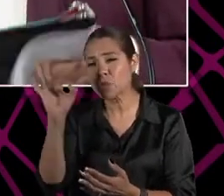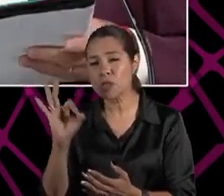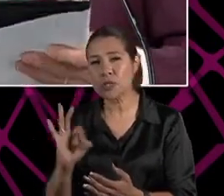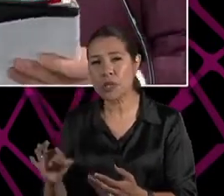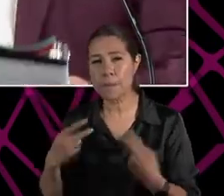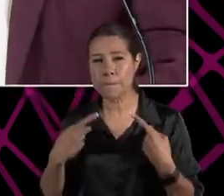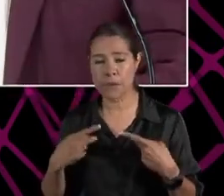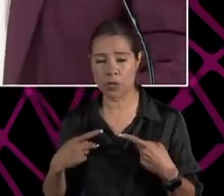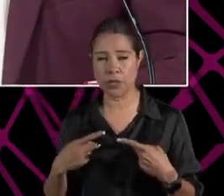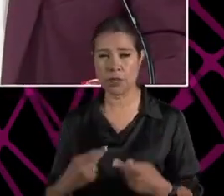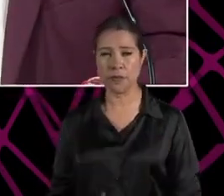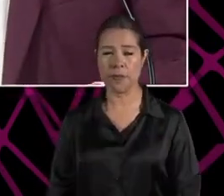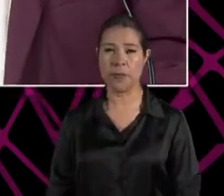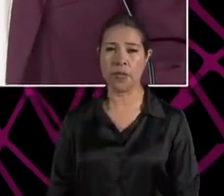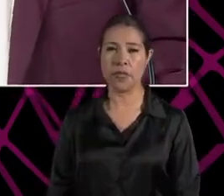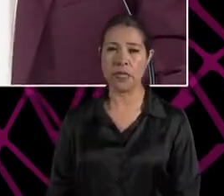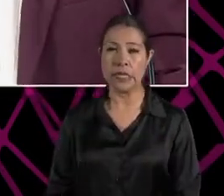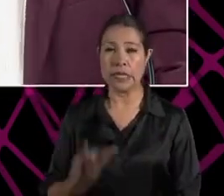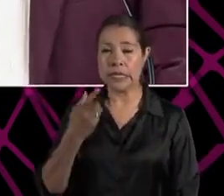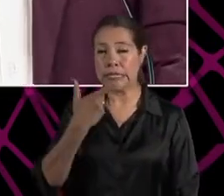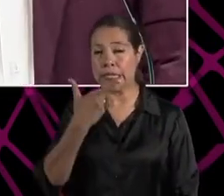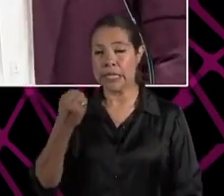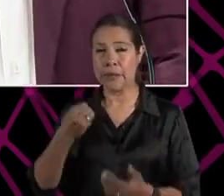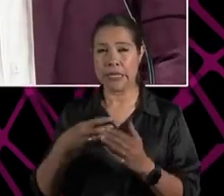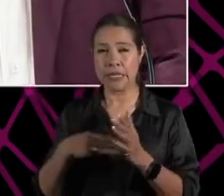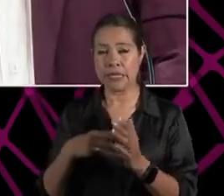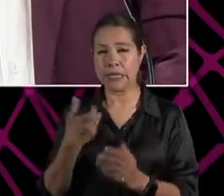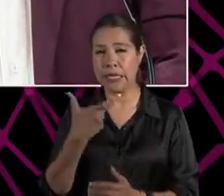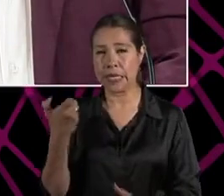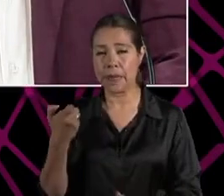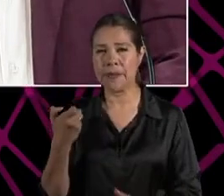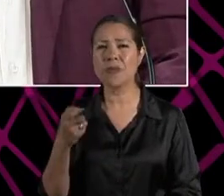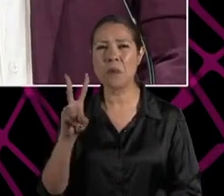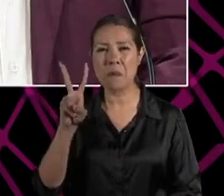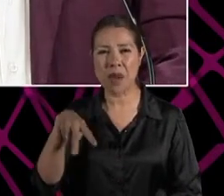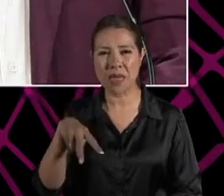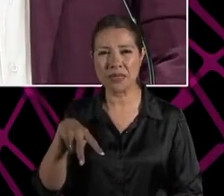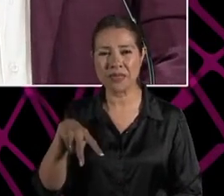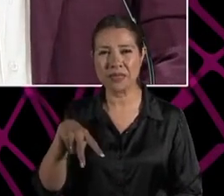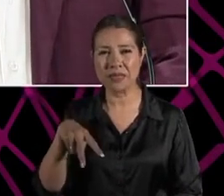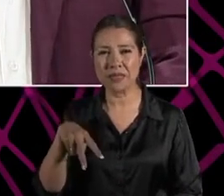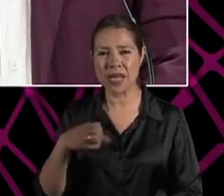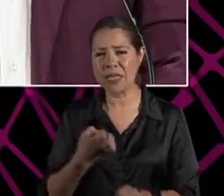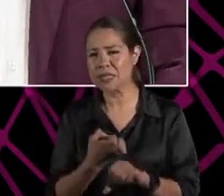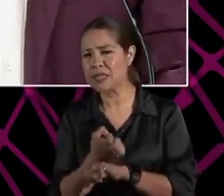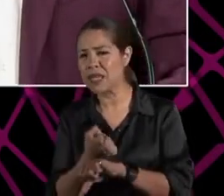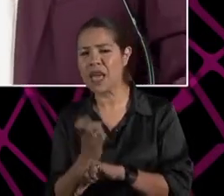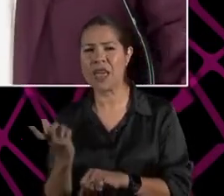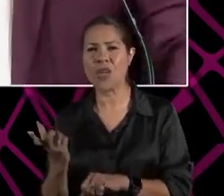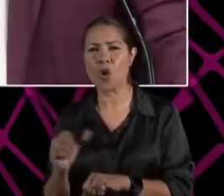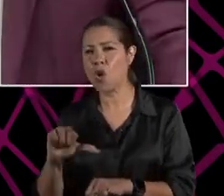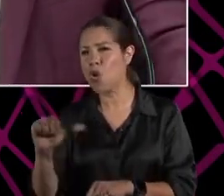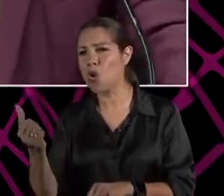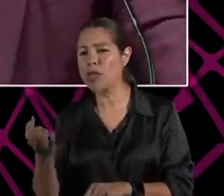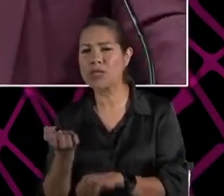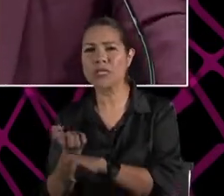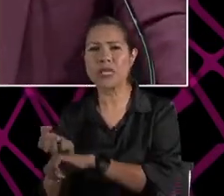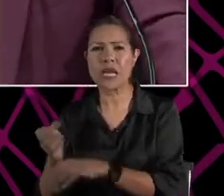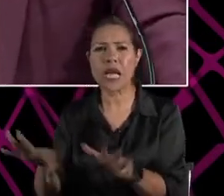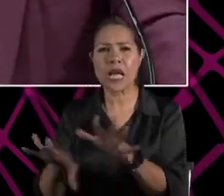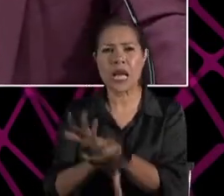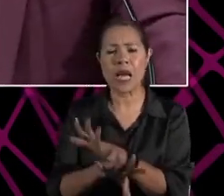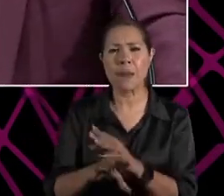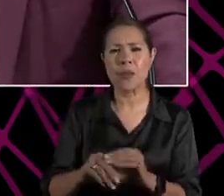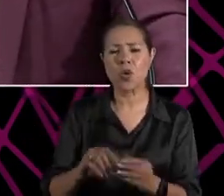93.36% de las personas, de 7,707, porque efectivamente se habían ido a Estados Unidos, a otro estado, habían cambiado